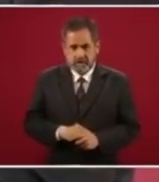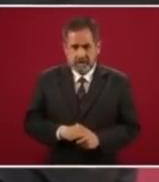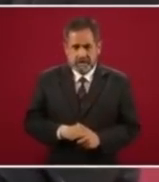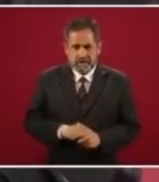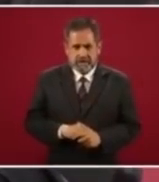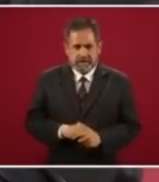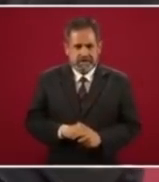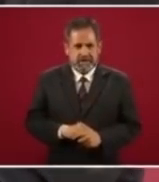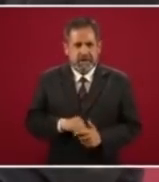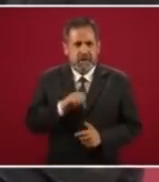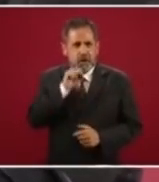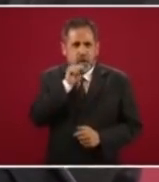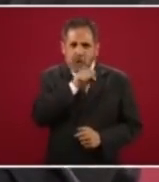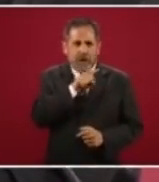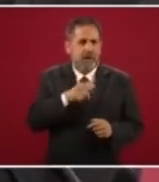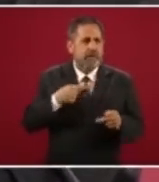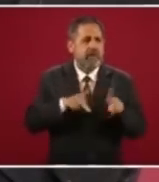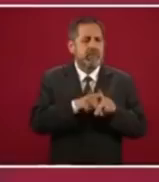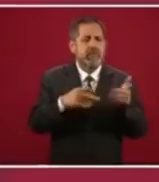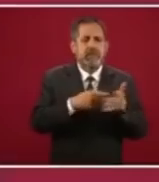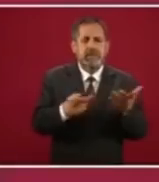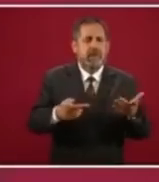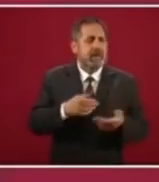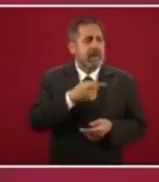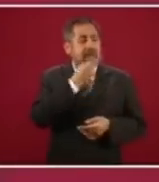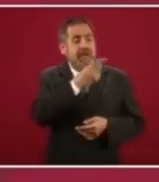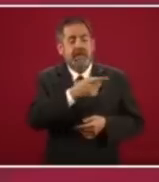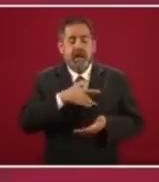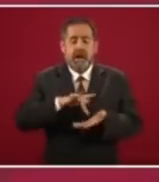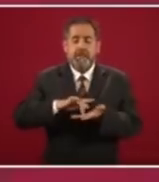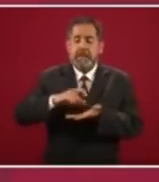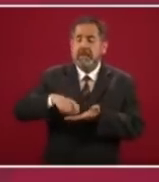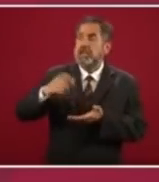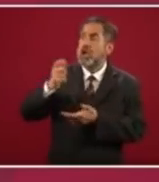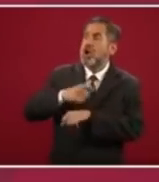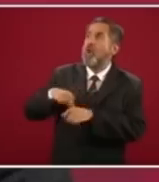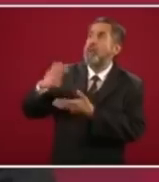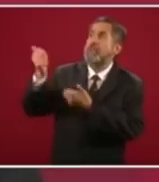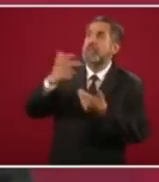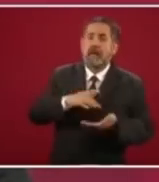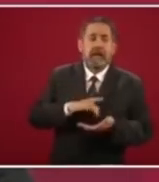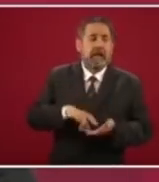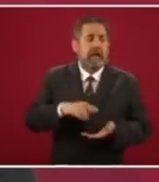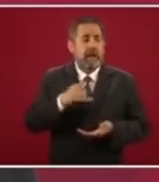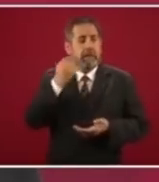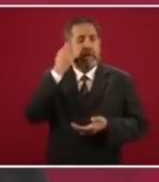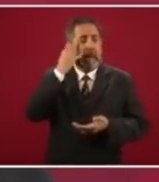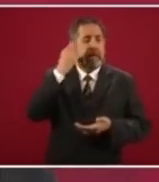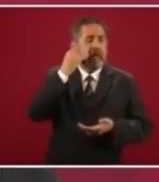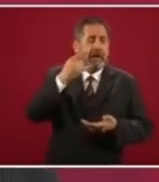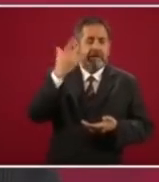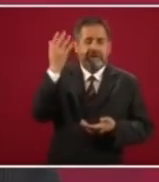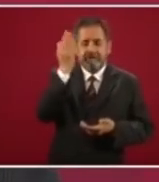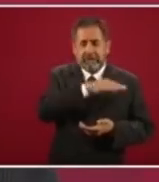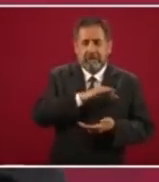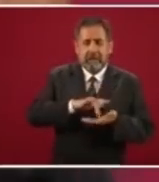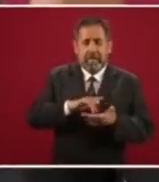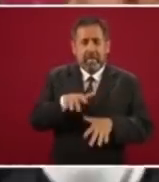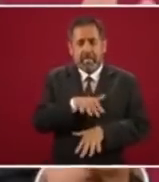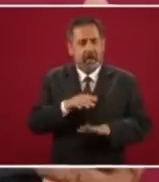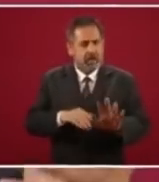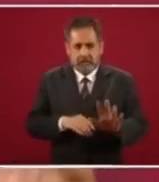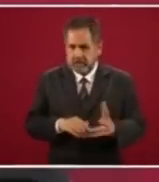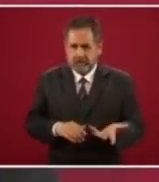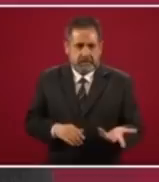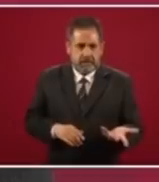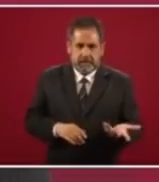Está como el periodista que dijo que las medicinas que estábamos comprando en el extranjero eran piratas. O sea,